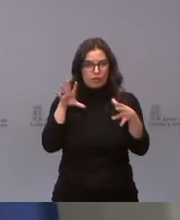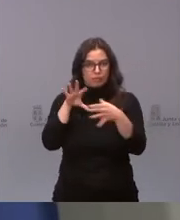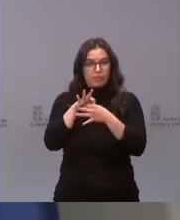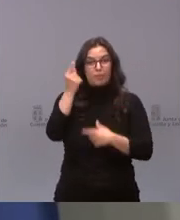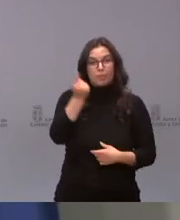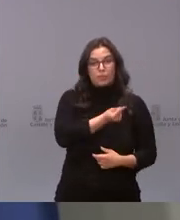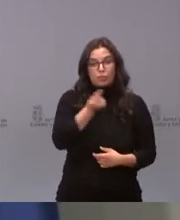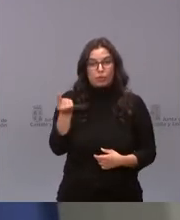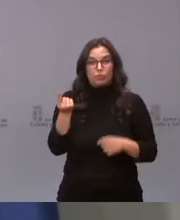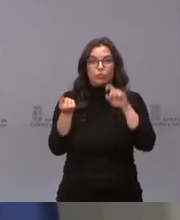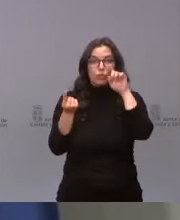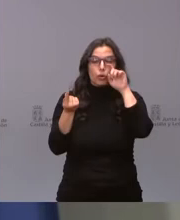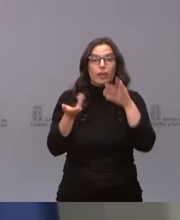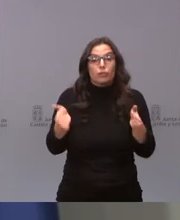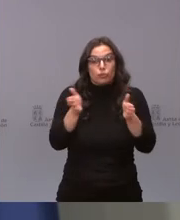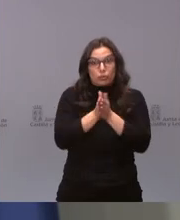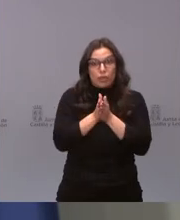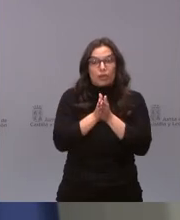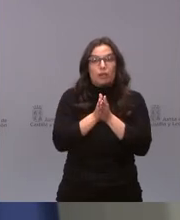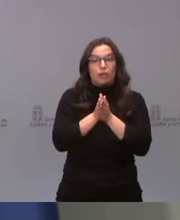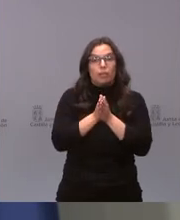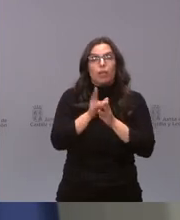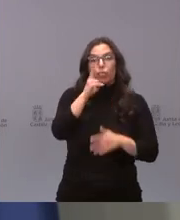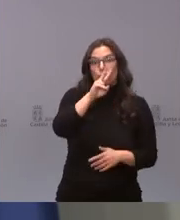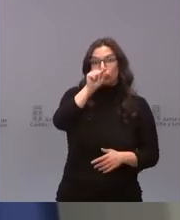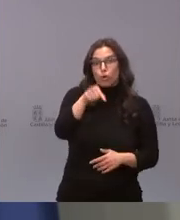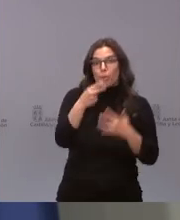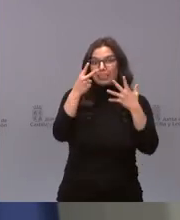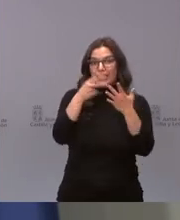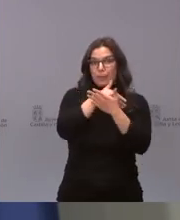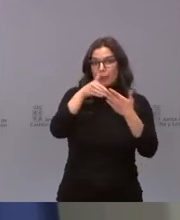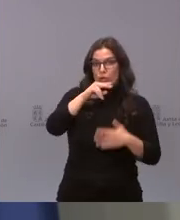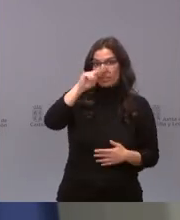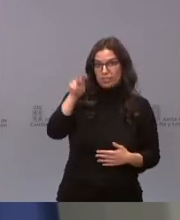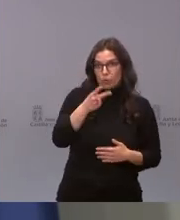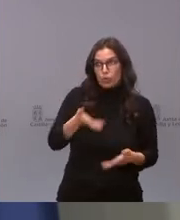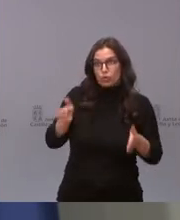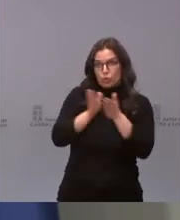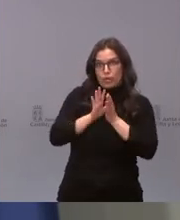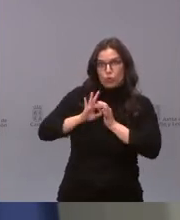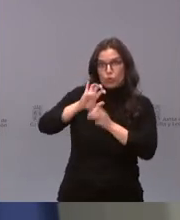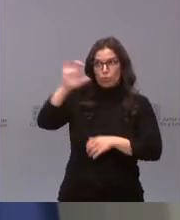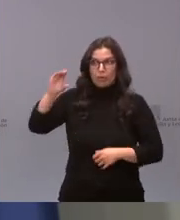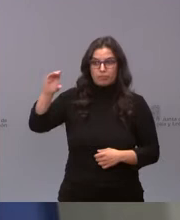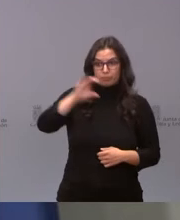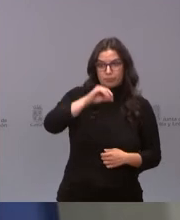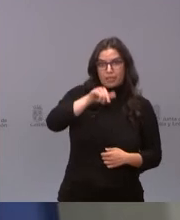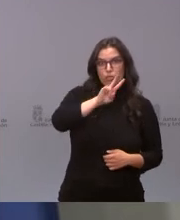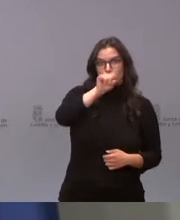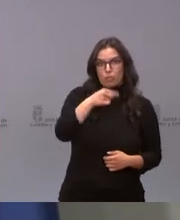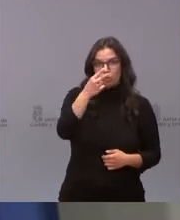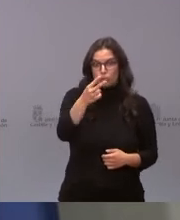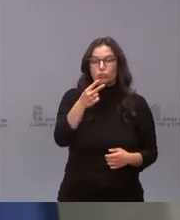presupuesto global para el conjunto de los socios es de 2,7 millones de euros. La subvención será de 2,2. Su